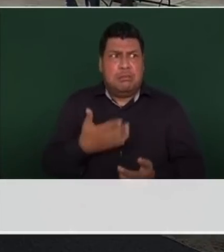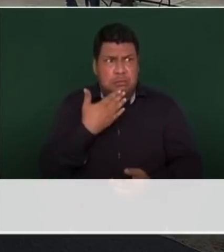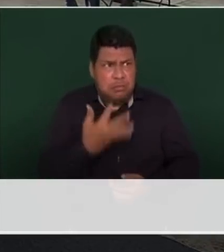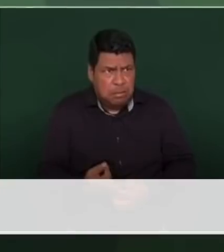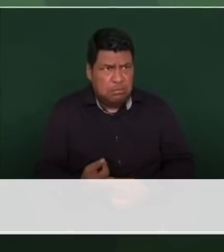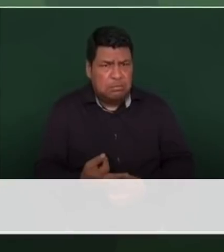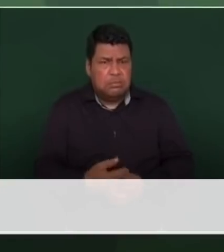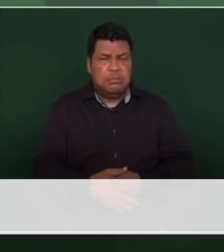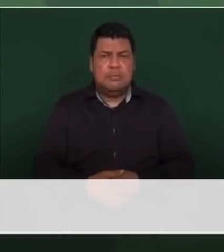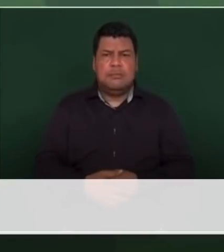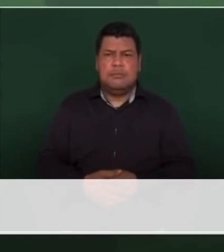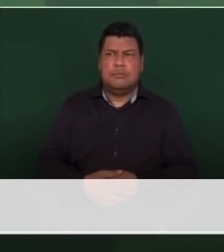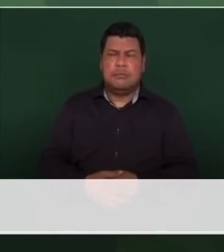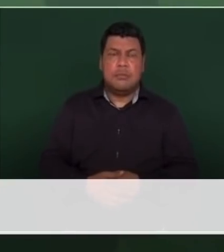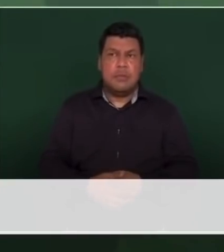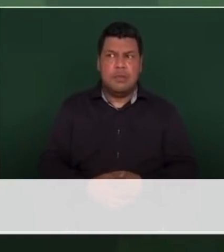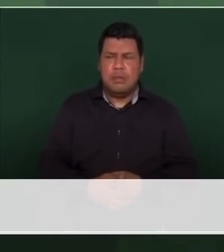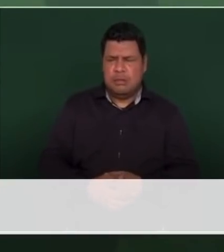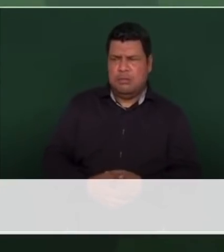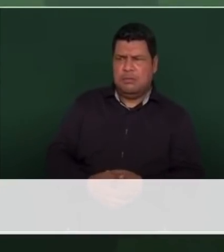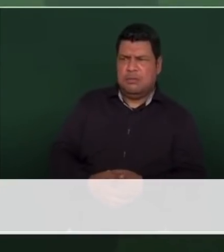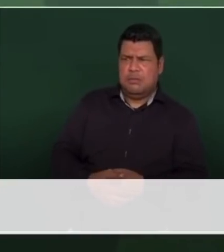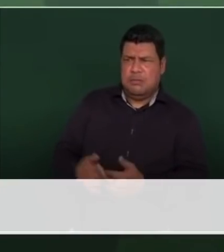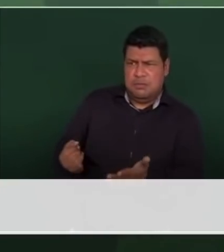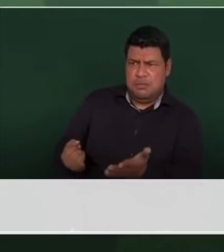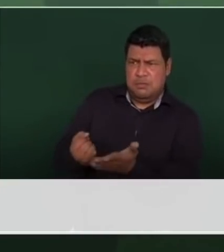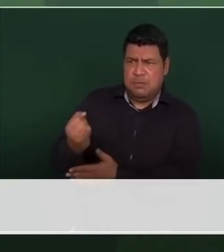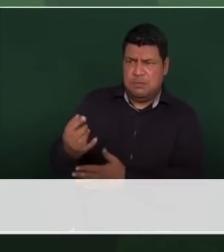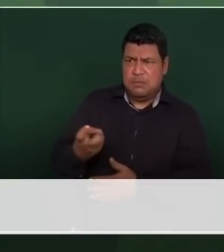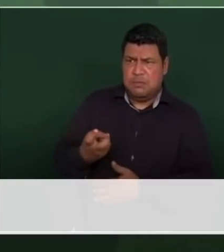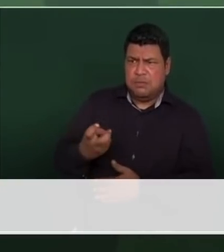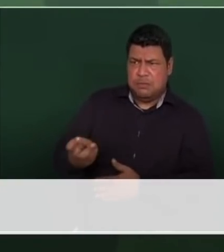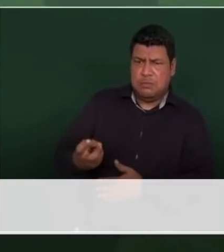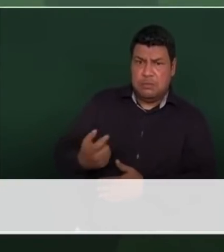No estoy de acuerdo con esa